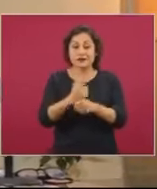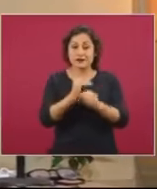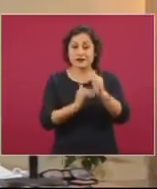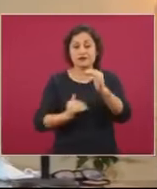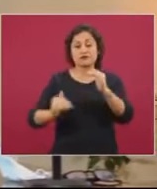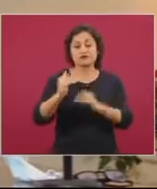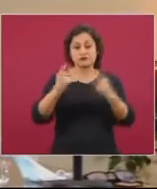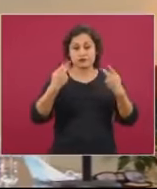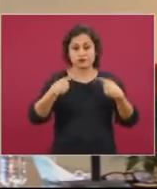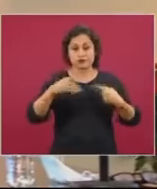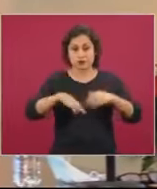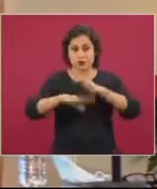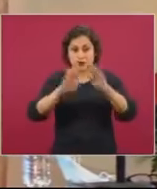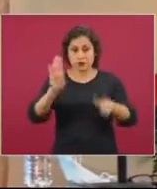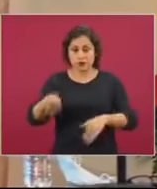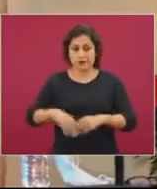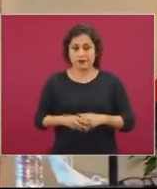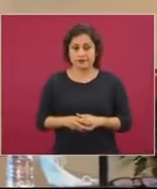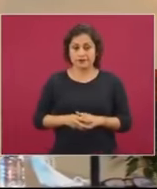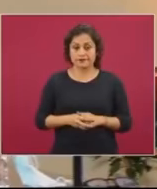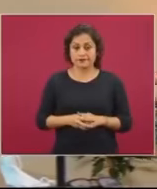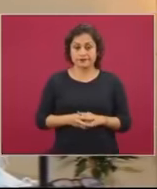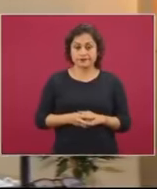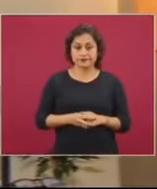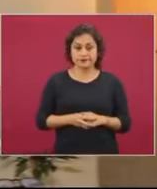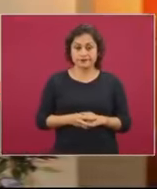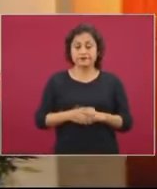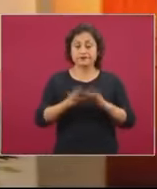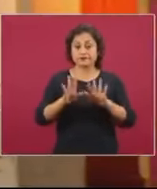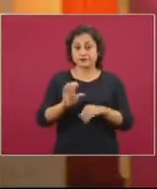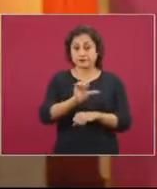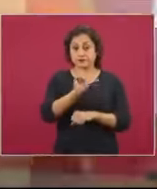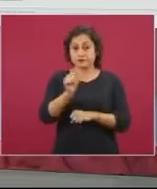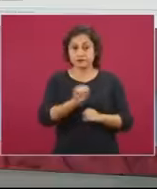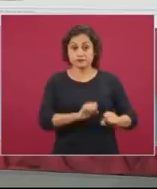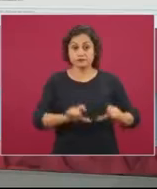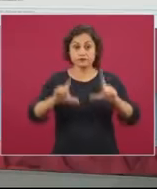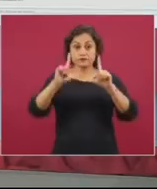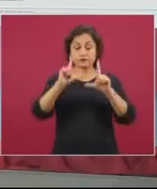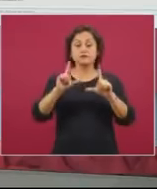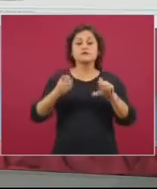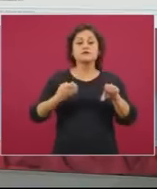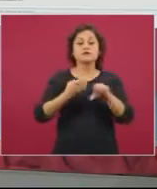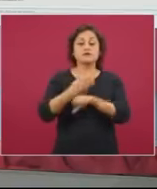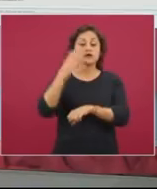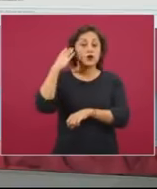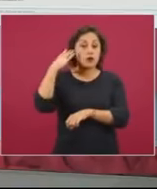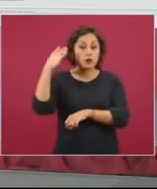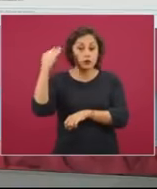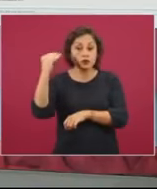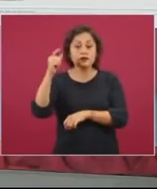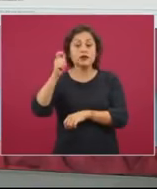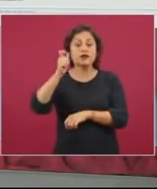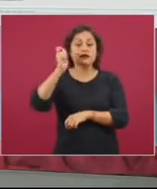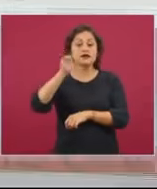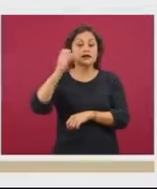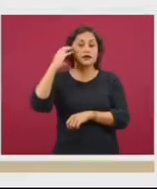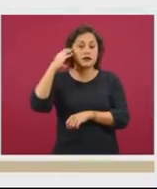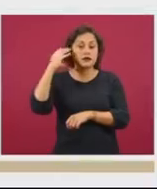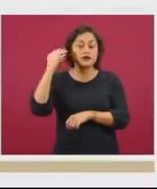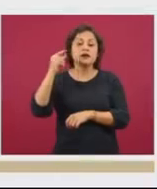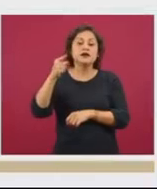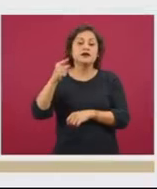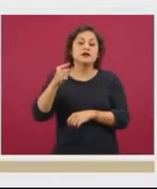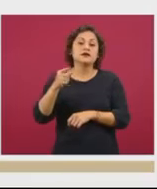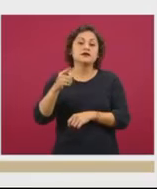de las últimas semanas. La siguiente. Para el caso de Colima, el caso de Colima, donde también es